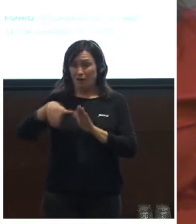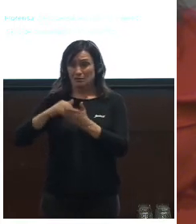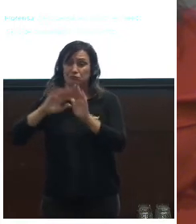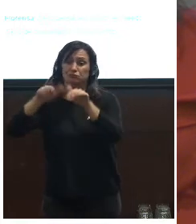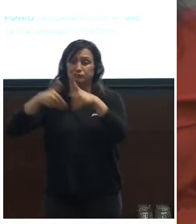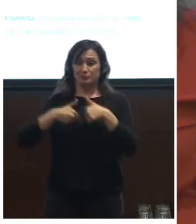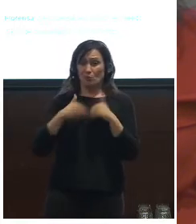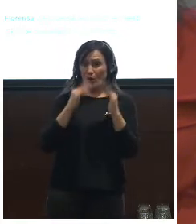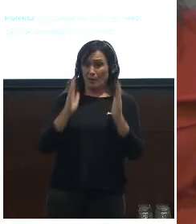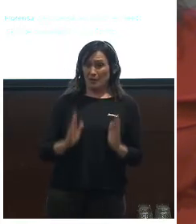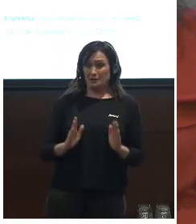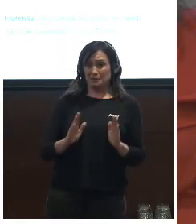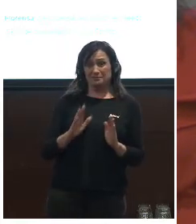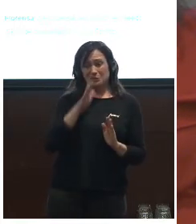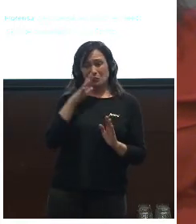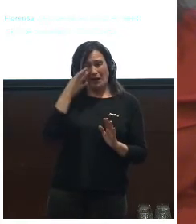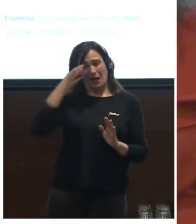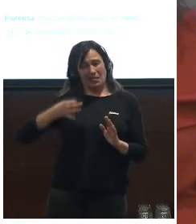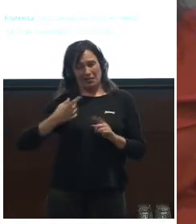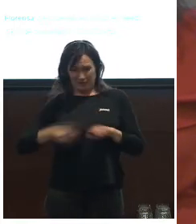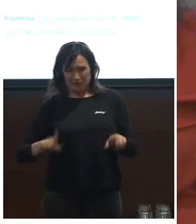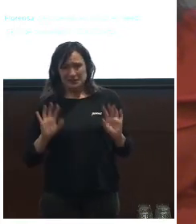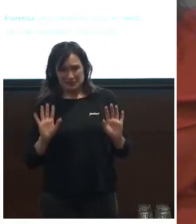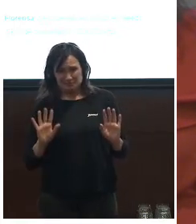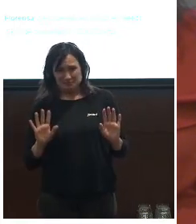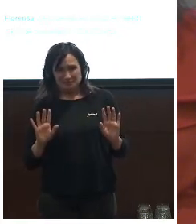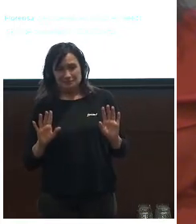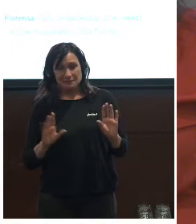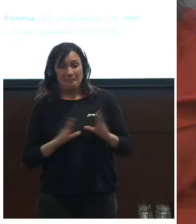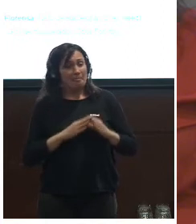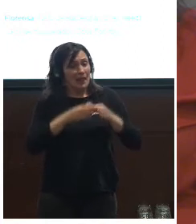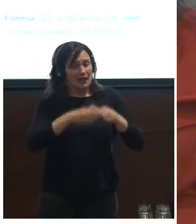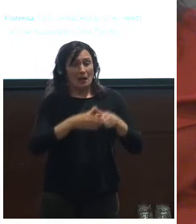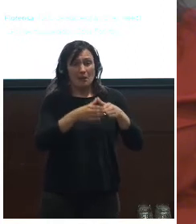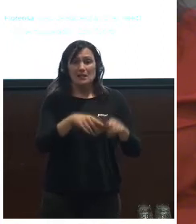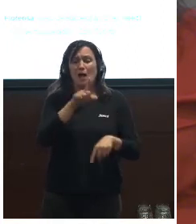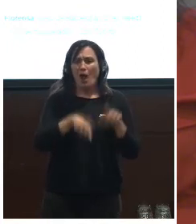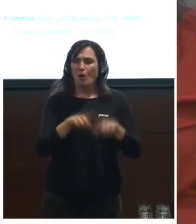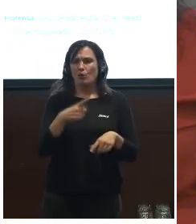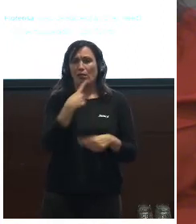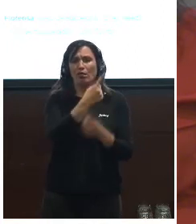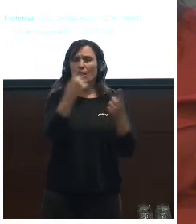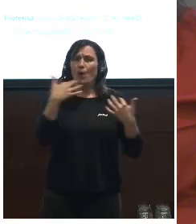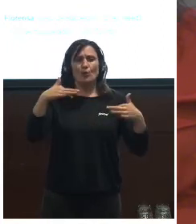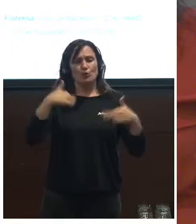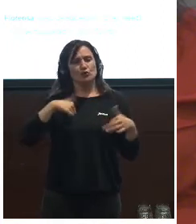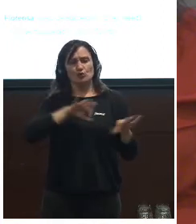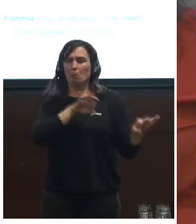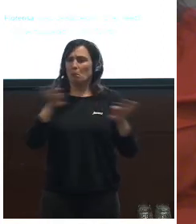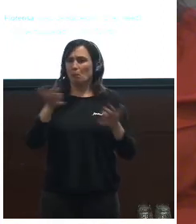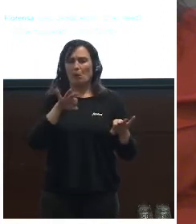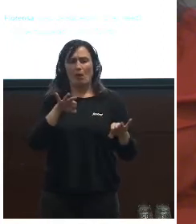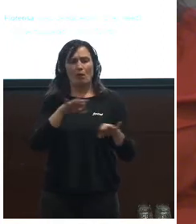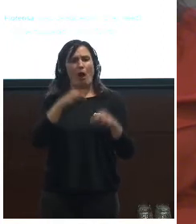la realidad yo creo que es un poco diferente. Hay barcos, hay navieras que dicen, no, es que nosotros estamos preparados para